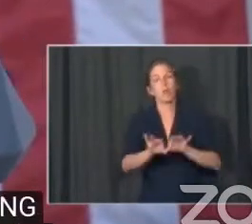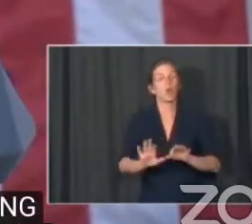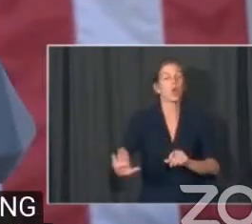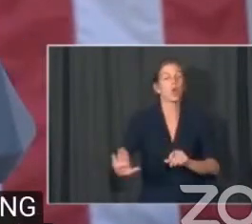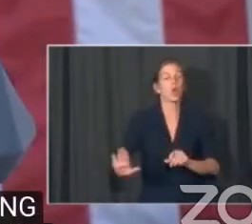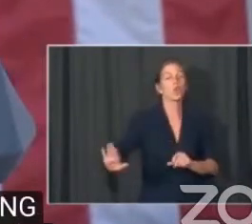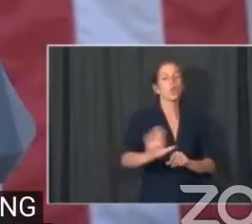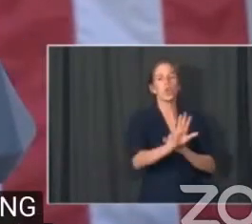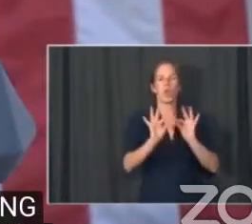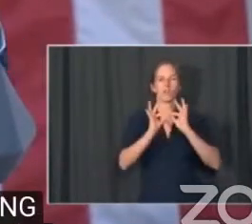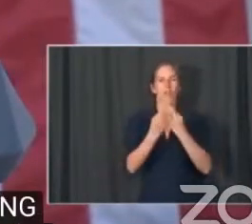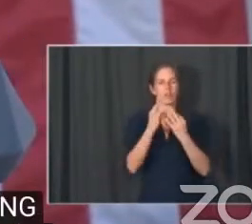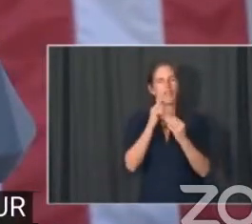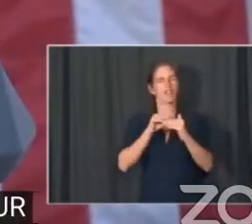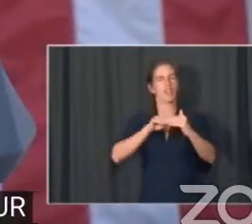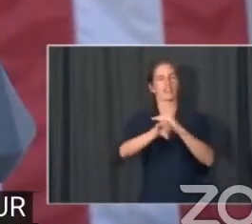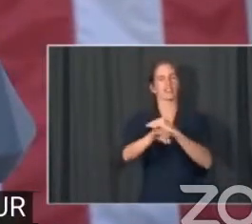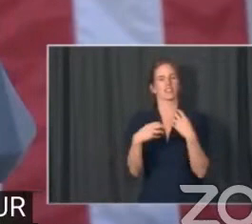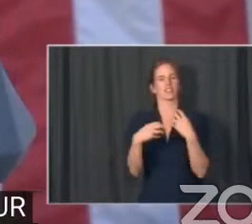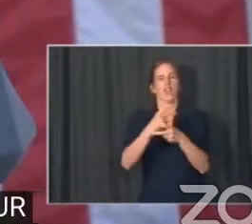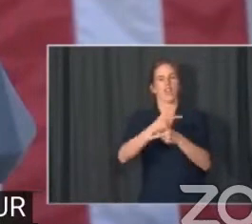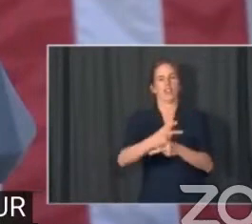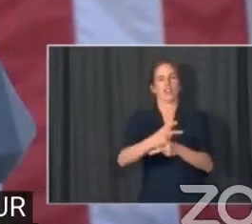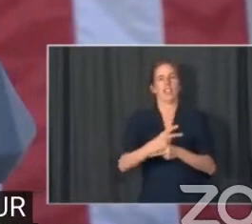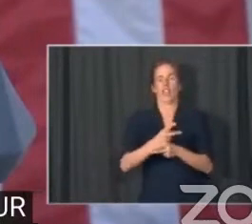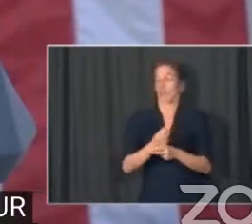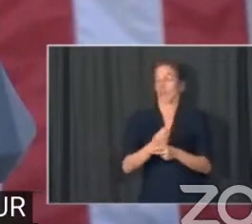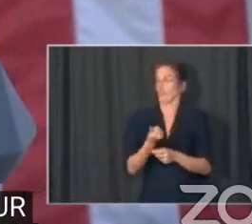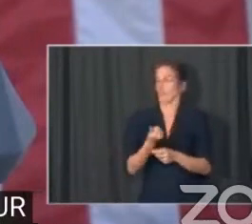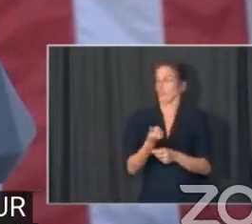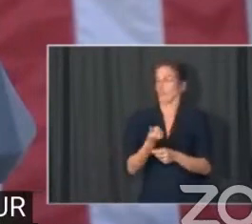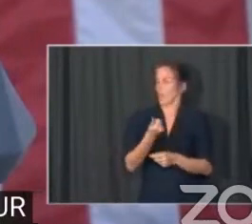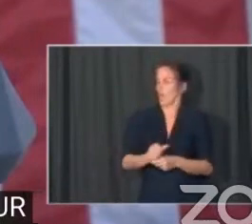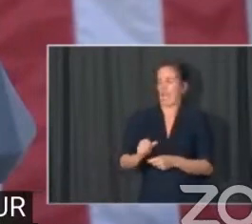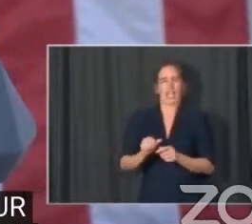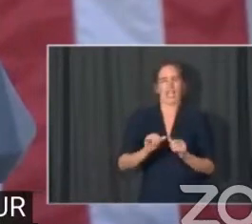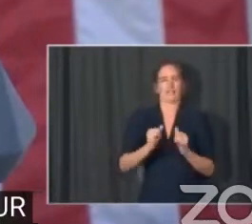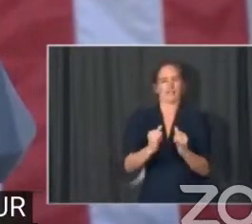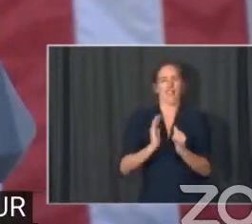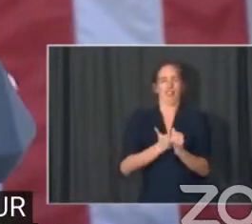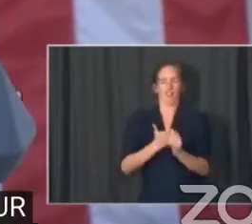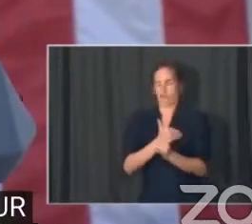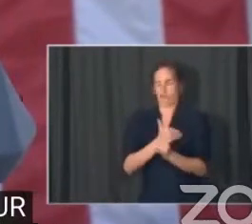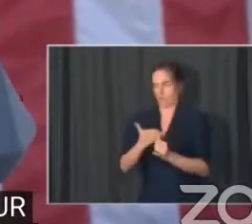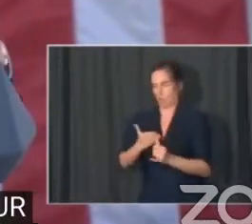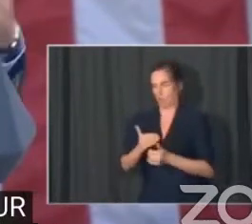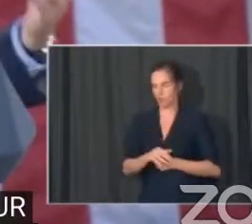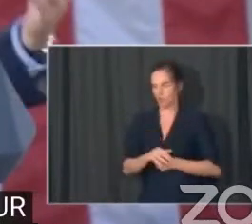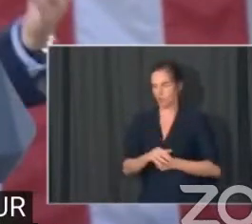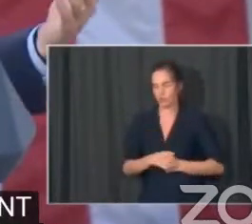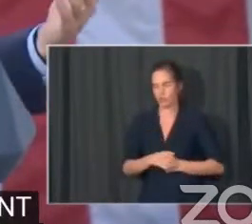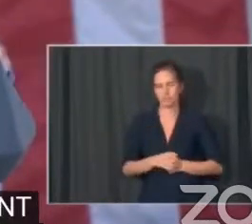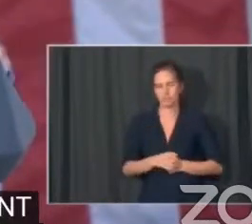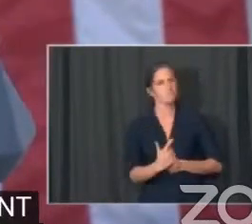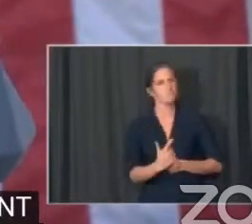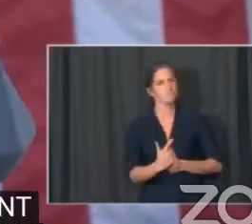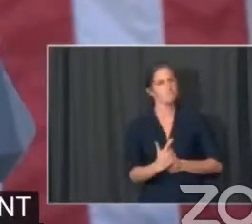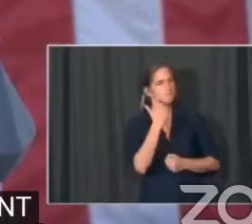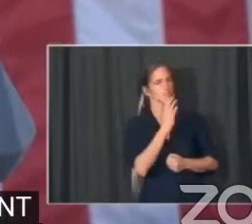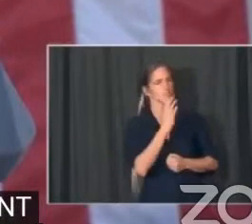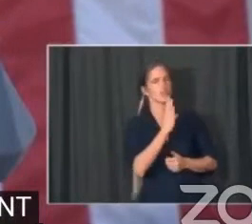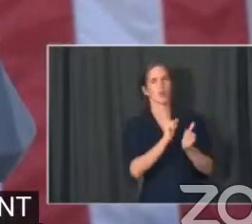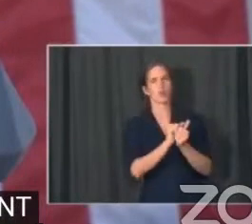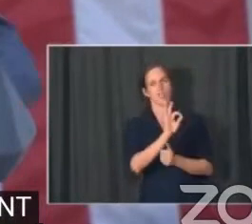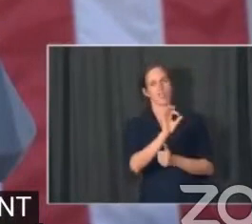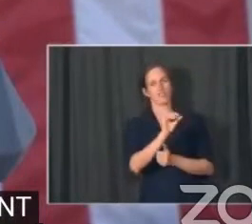health care that we'd que want estamos any one of our trabajando members nosotros of our family to have. que se I spoke aseguren to FEMA today, and tener as we heard acceso reported at our a last los sistemas de task